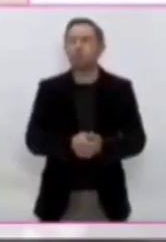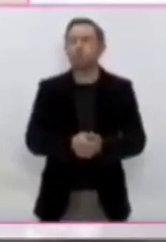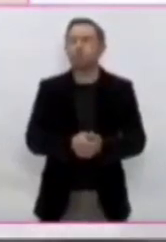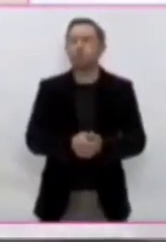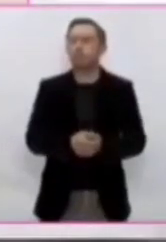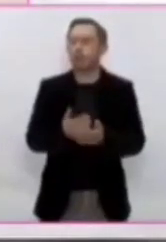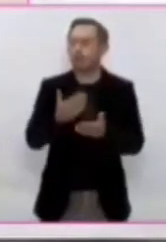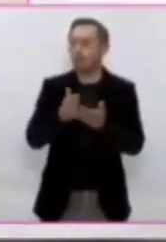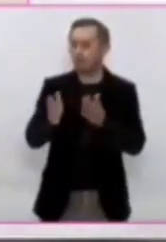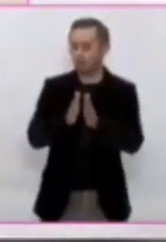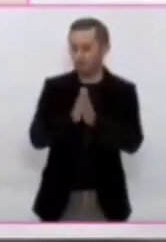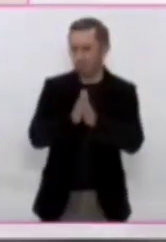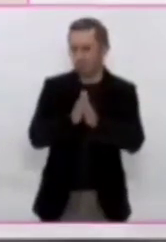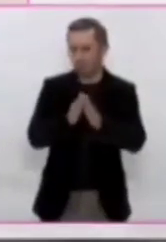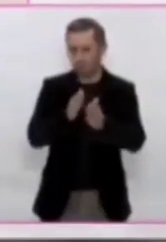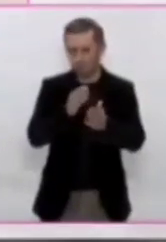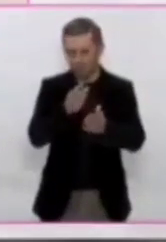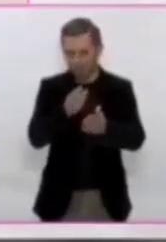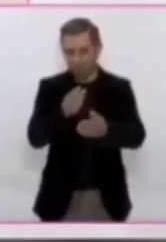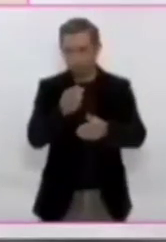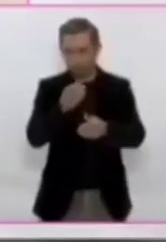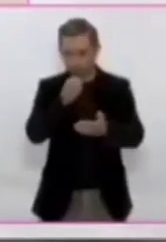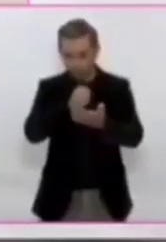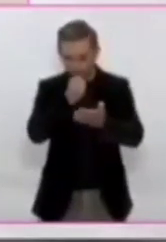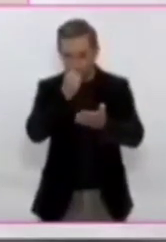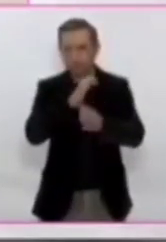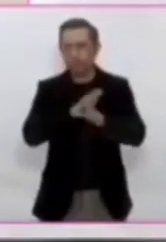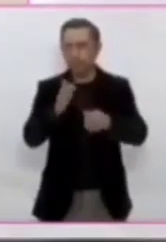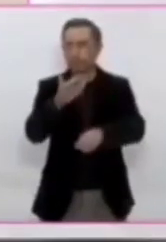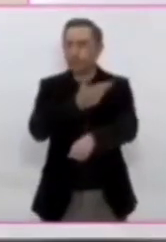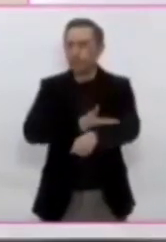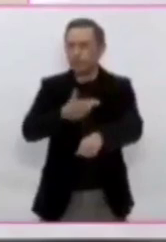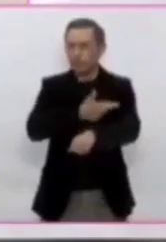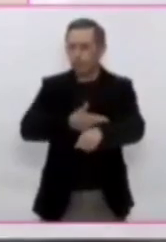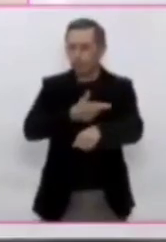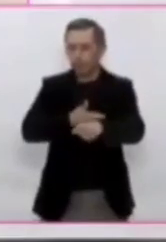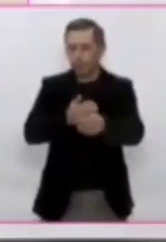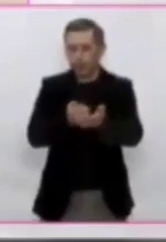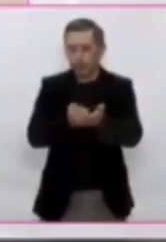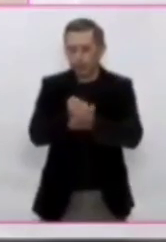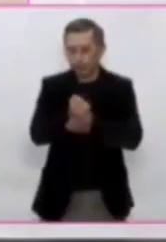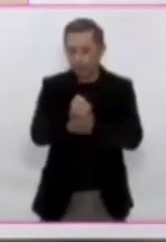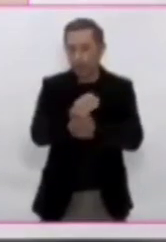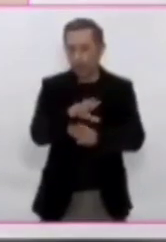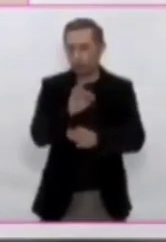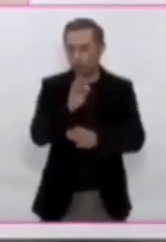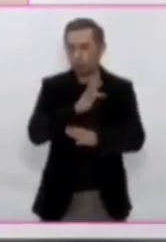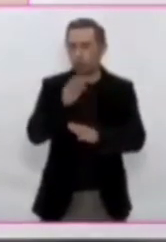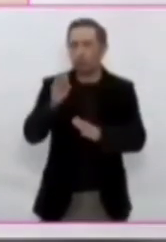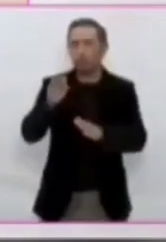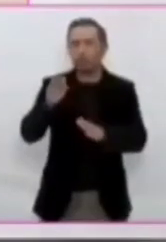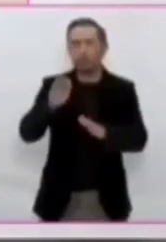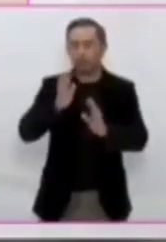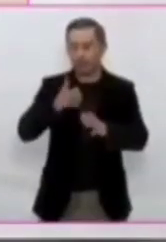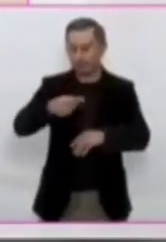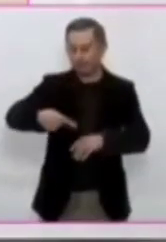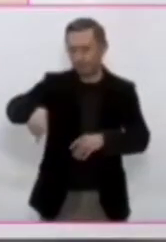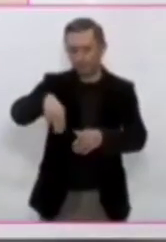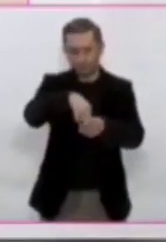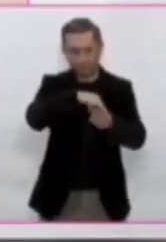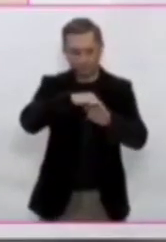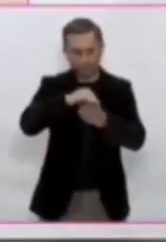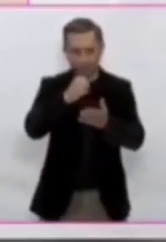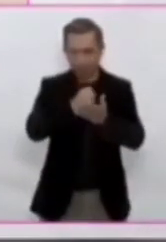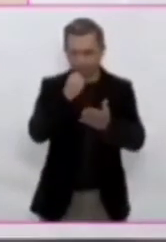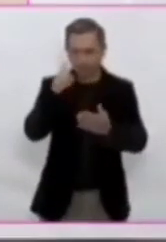este caso que realice las gestiones necesarias para publicar el proyecto, la resolución. que hemos aprobado en el Diario Oficial de